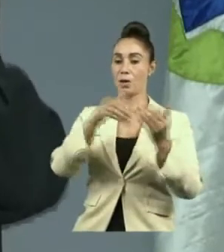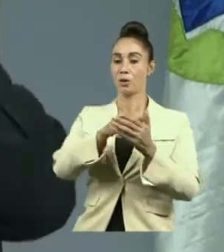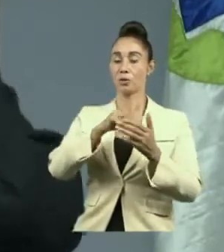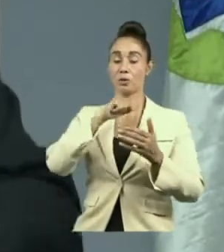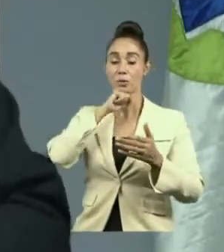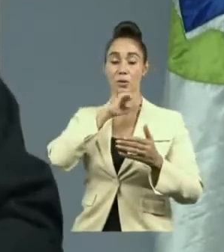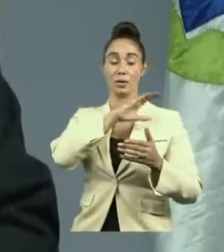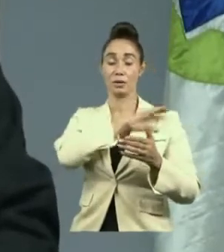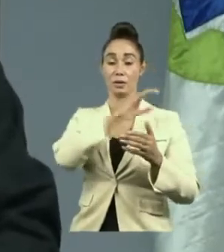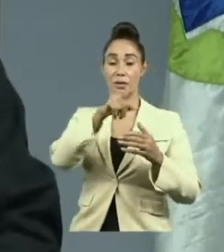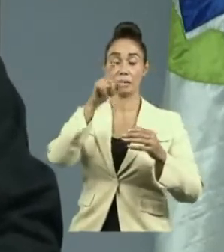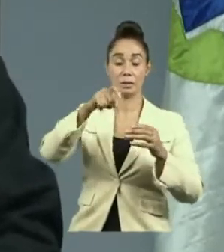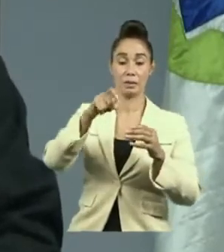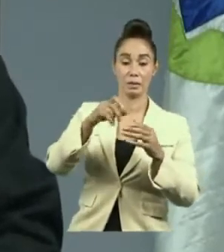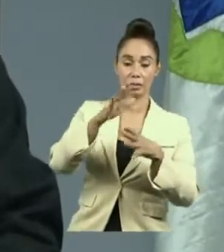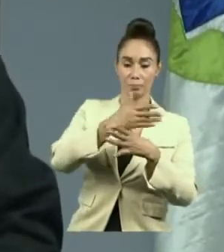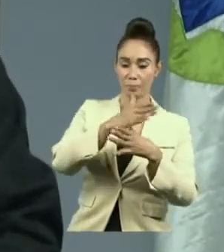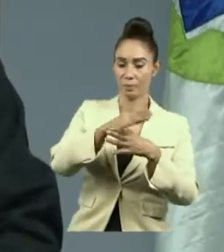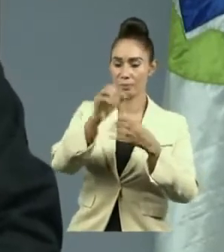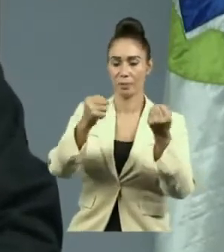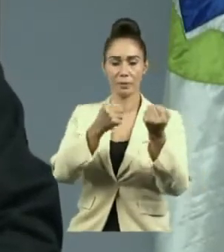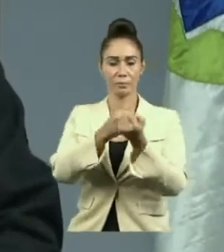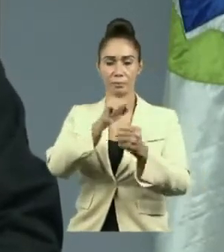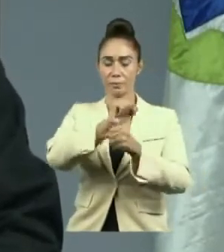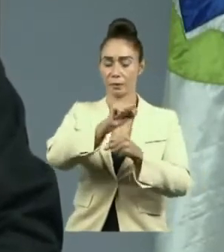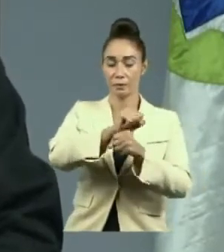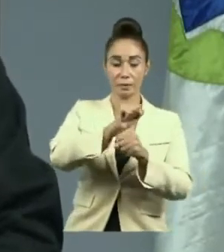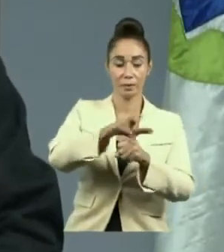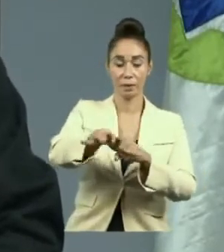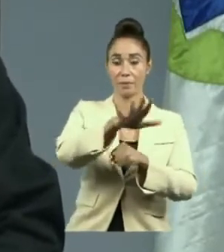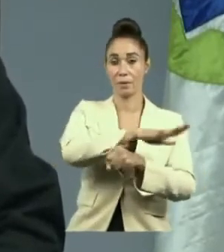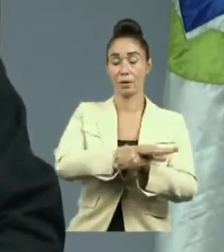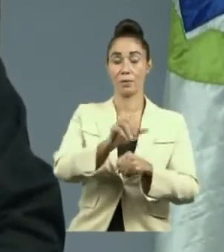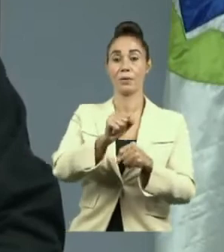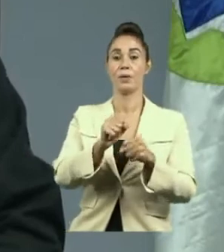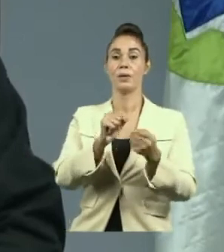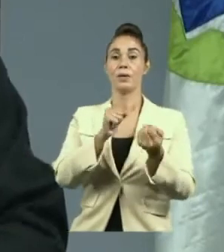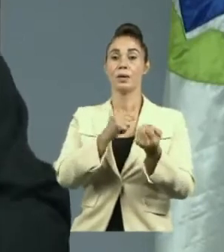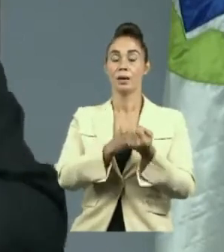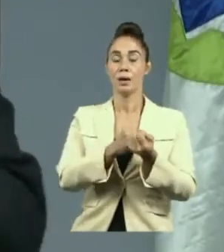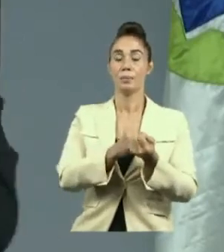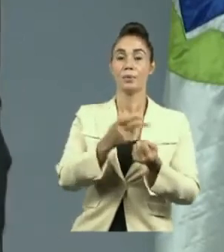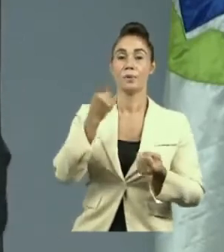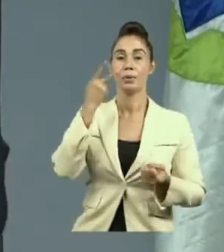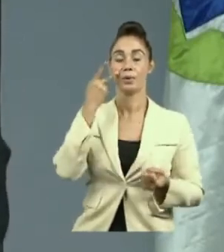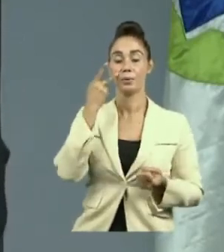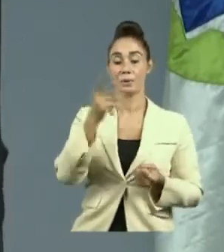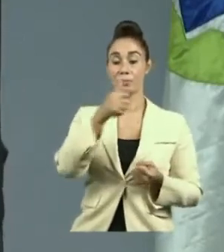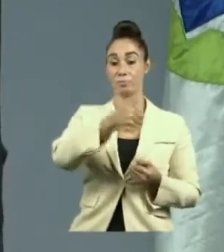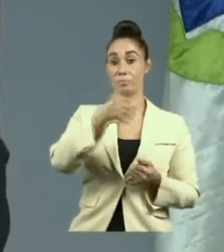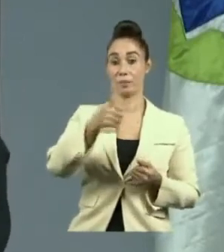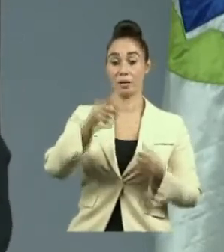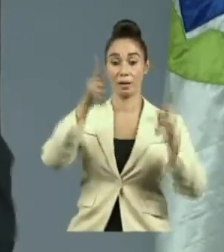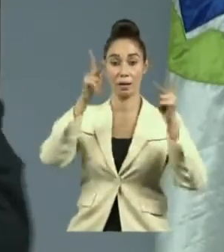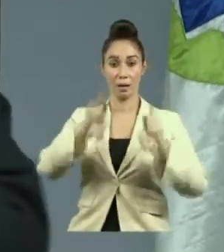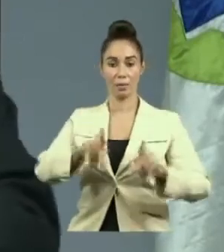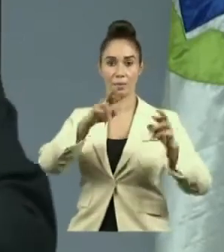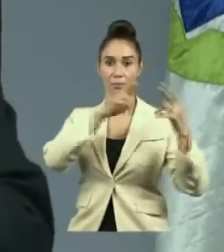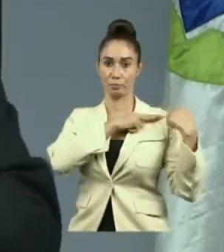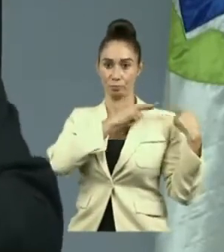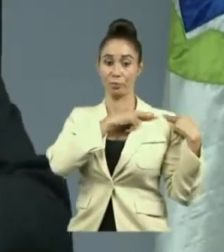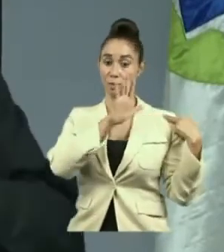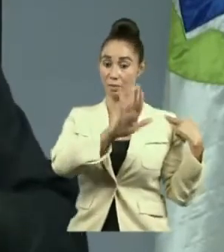deben participar en esa labor y colaborar para aportar lo que a cada quien le toca